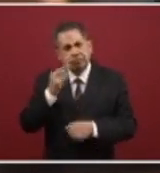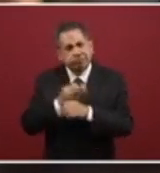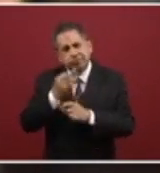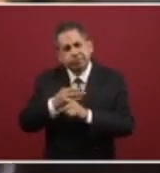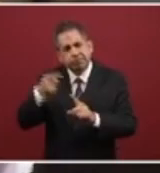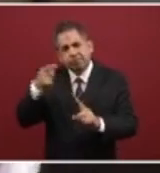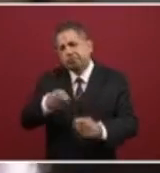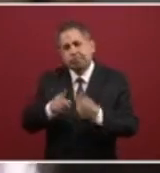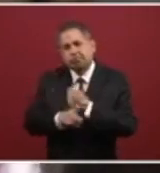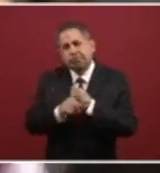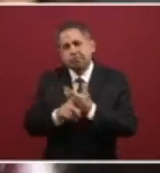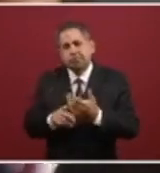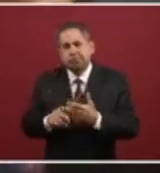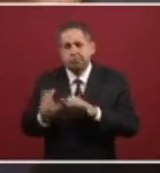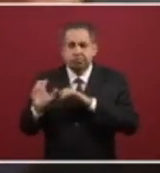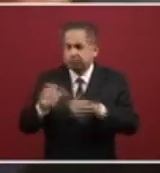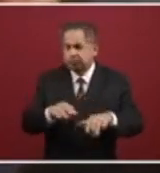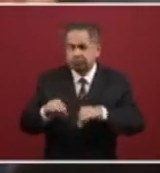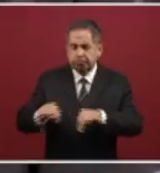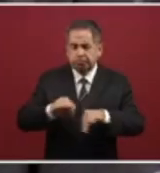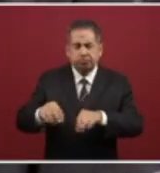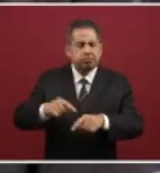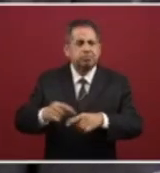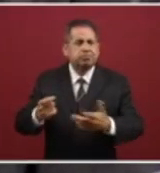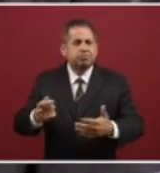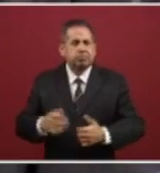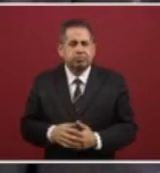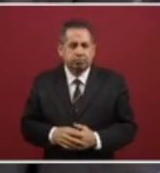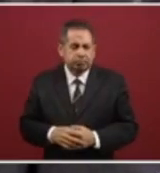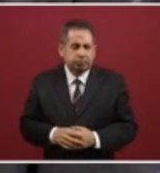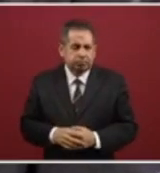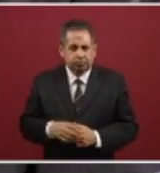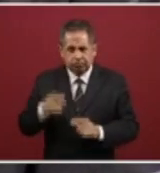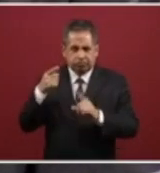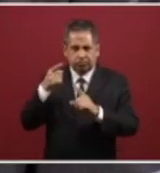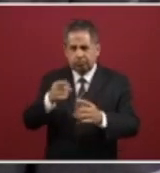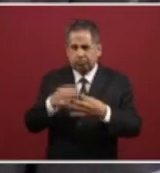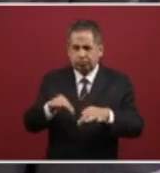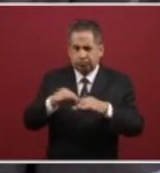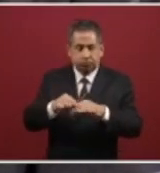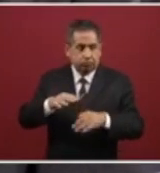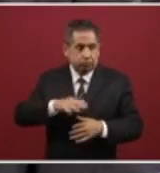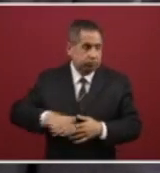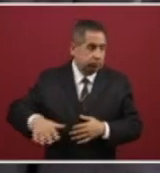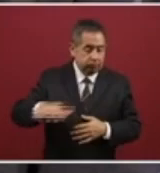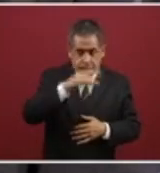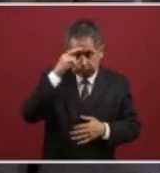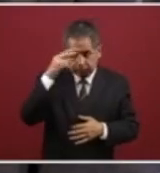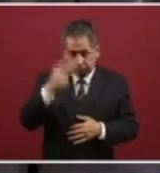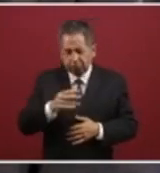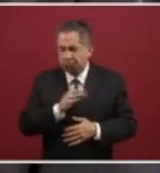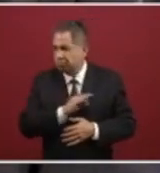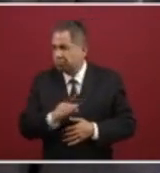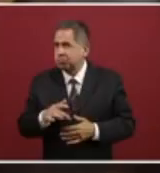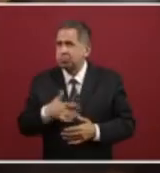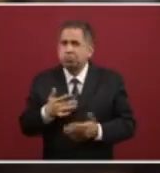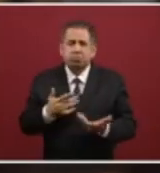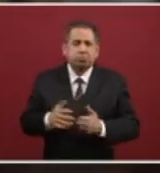problema es el empleo. Tenemos como tarea principal la sociedad mexicana al menos